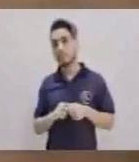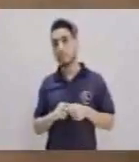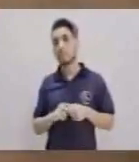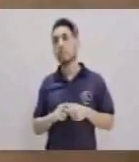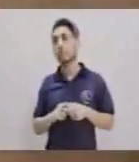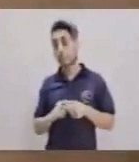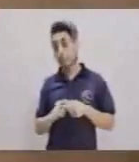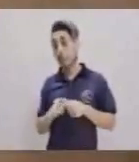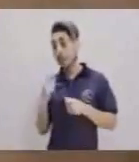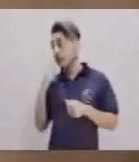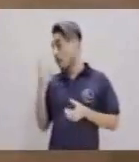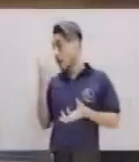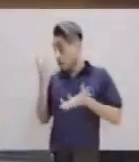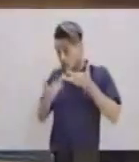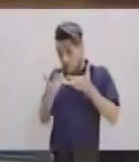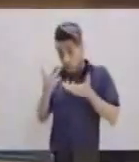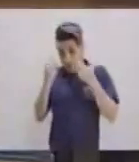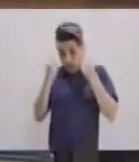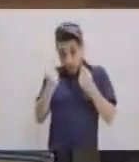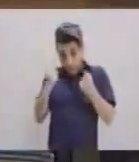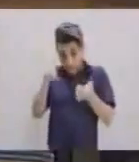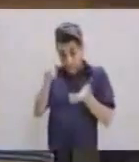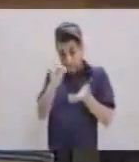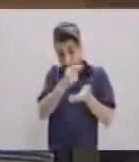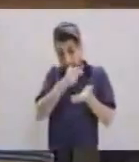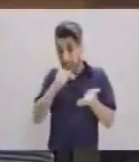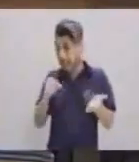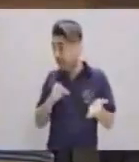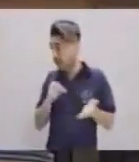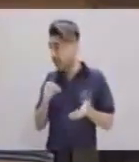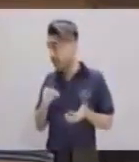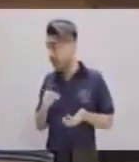Aún con la temperatura fuerte y aún con